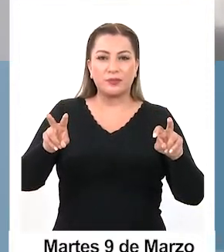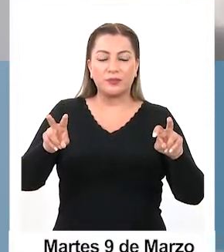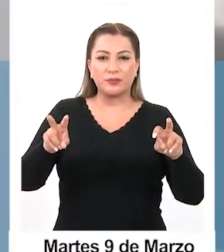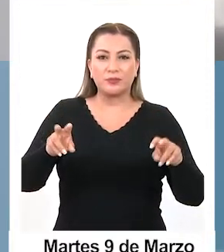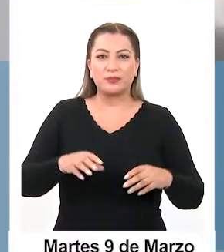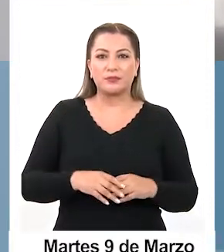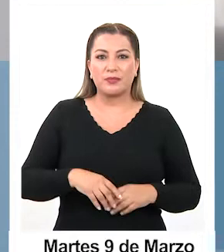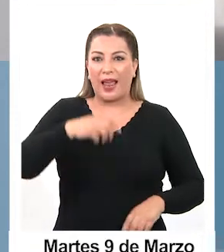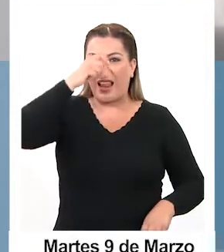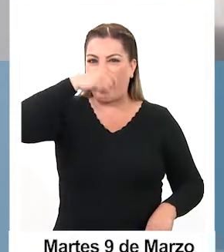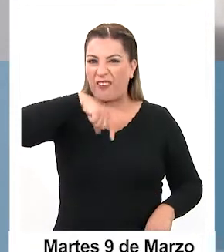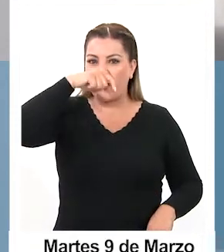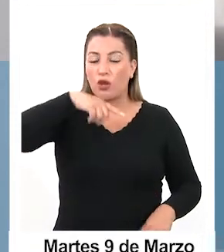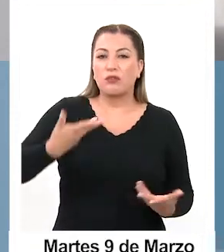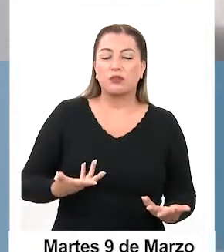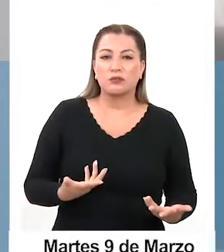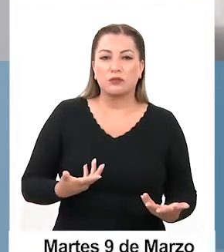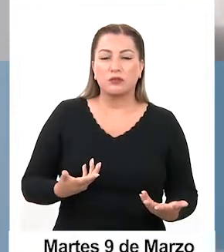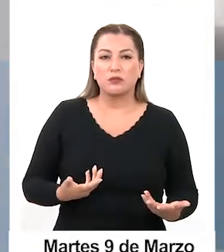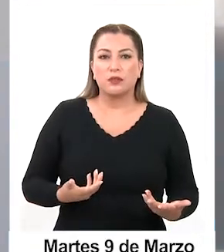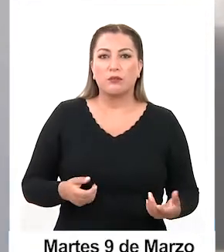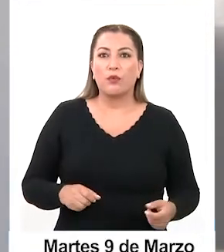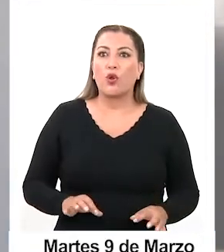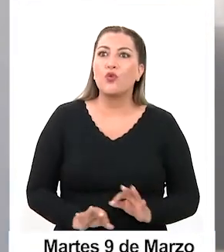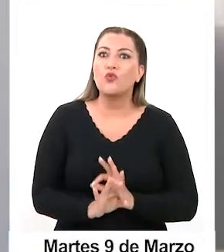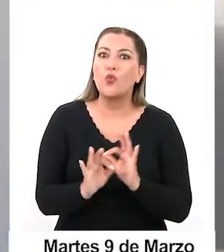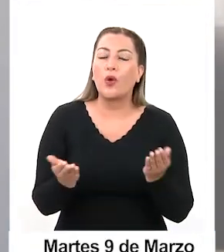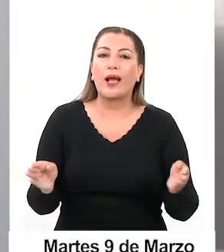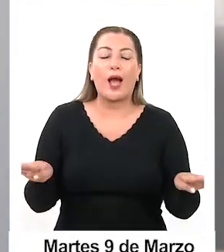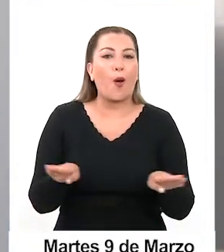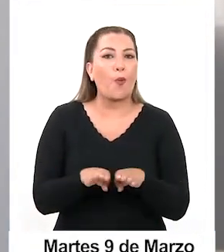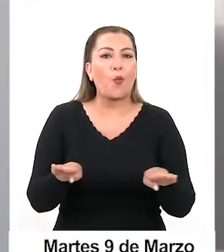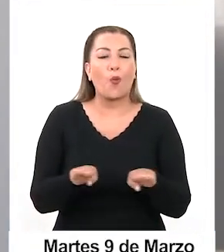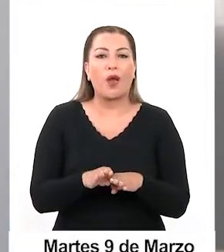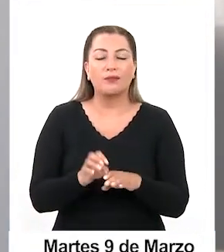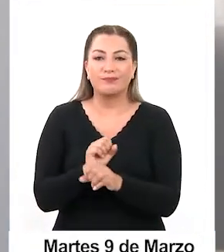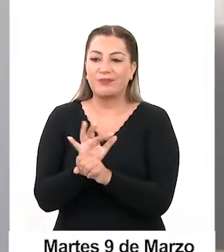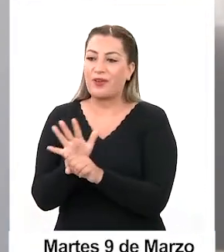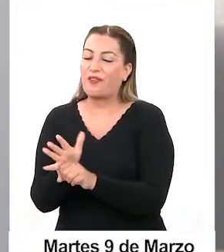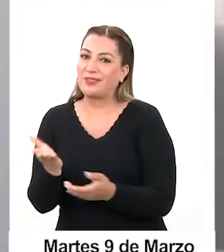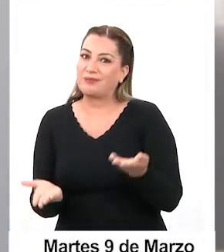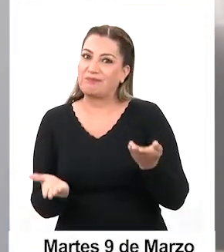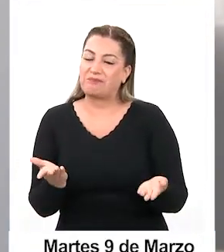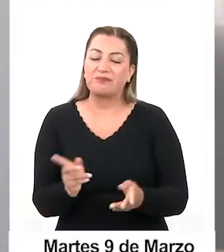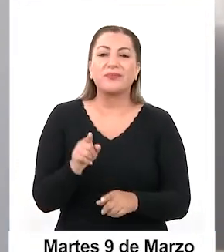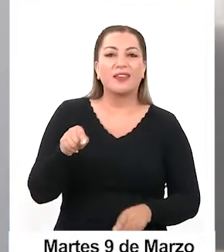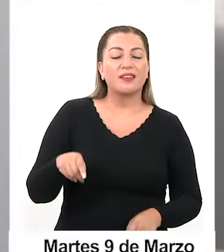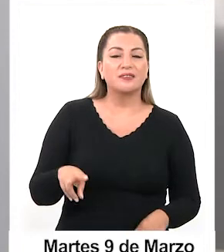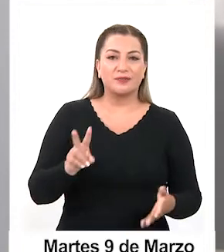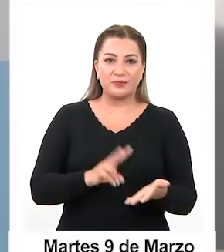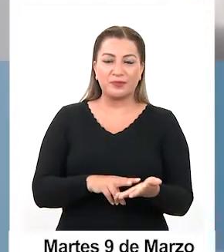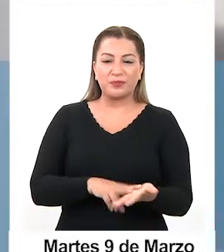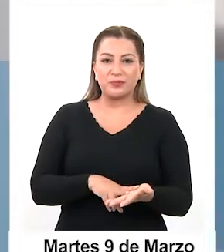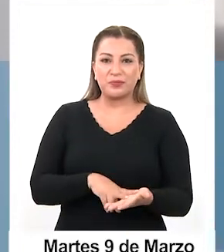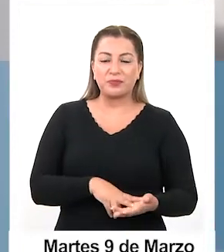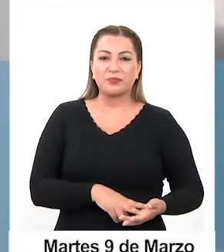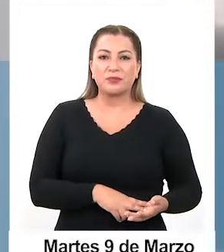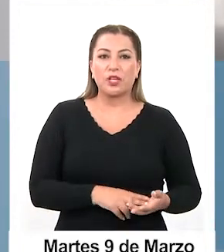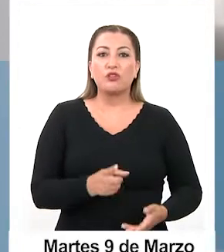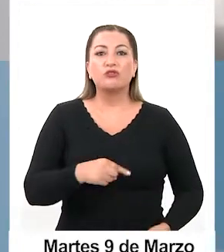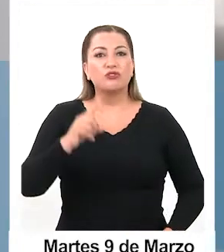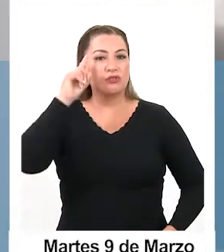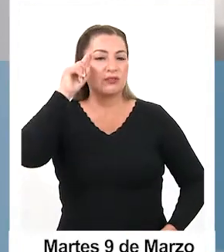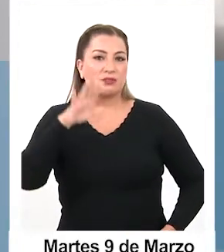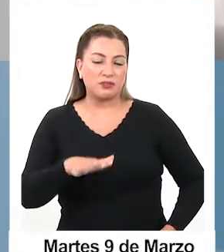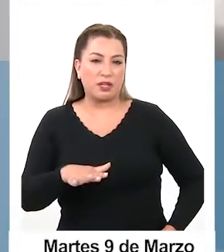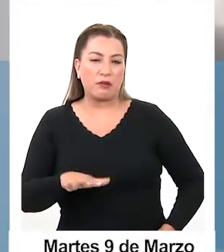la influenza, pero nunca en la envergadura que ha significado el COVID-19. Desde esa perspectiva, sin duda que uno sabe